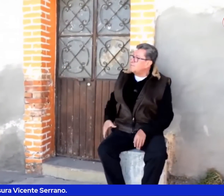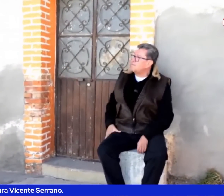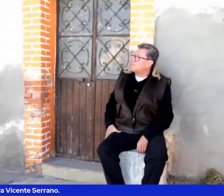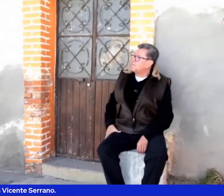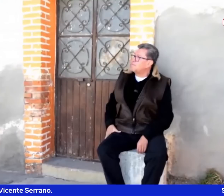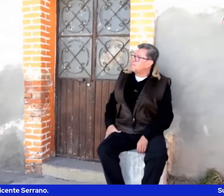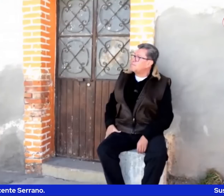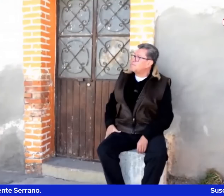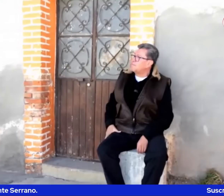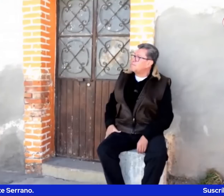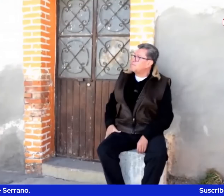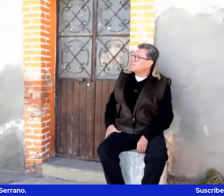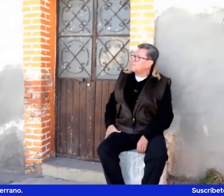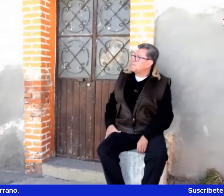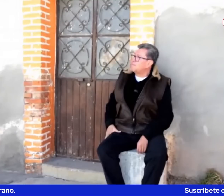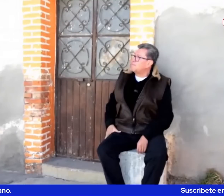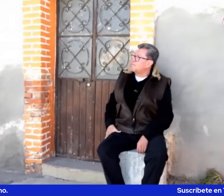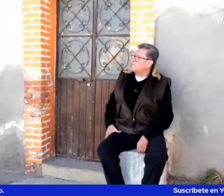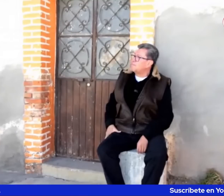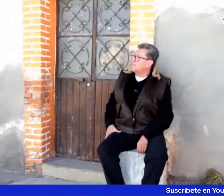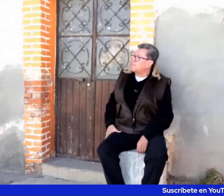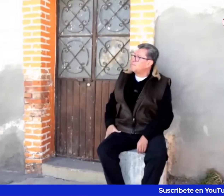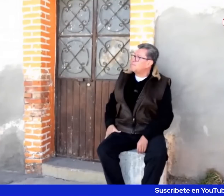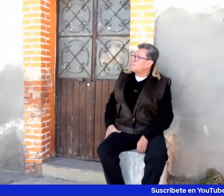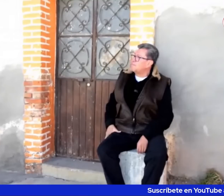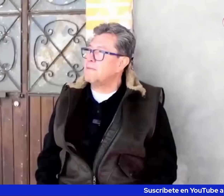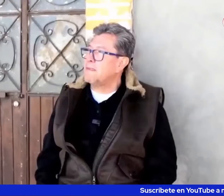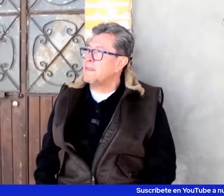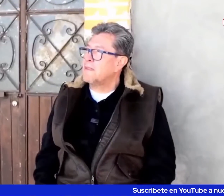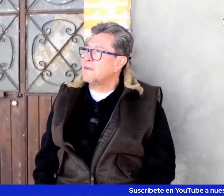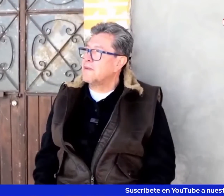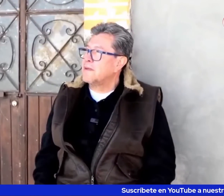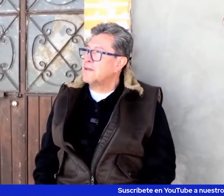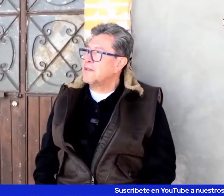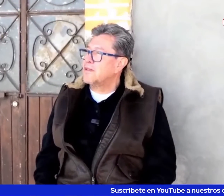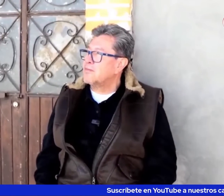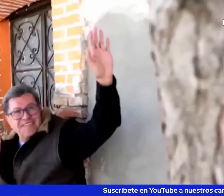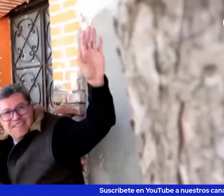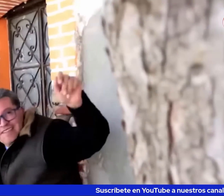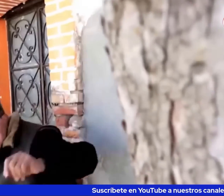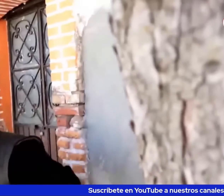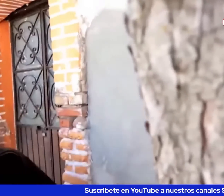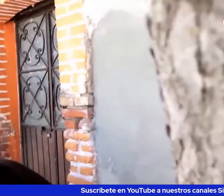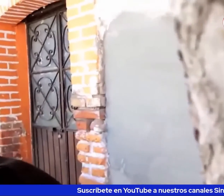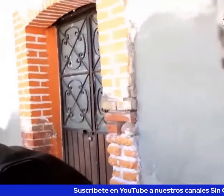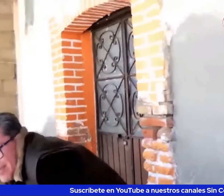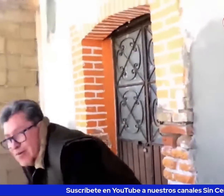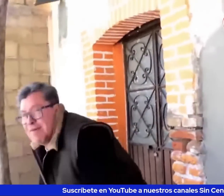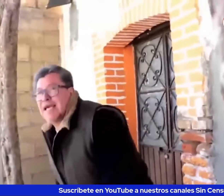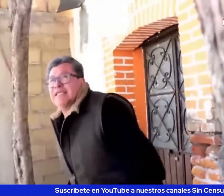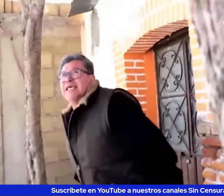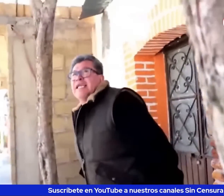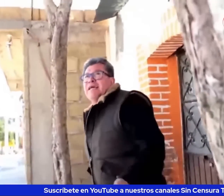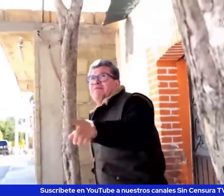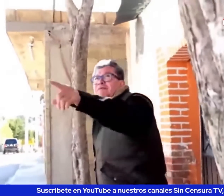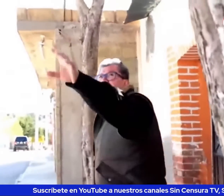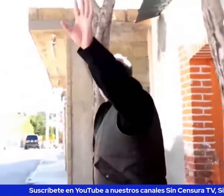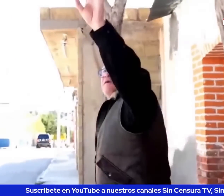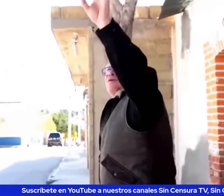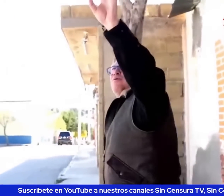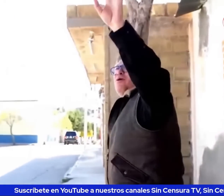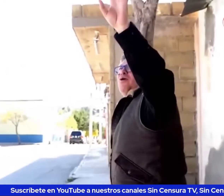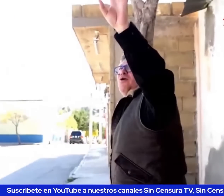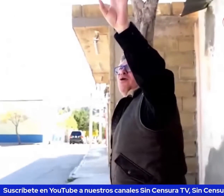mi abuela y aquí se solía sentar mi abuela Dominga. Y esta es la casa que ella